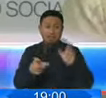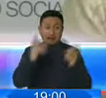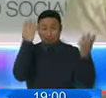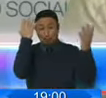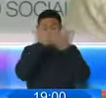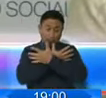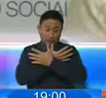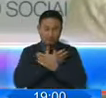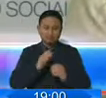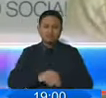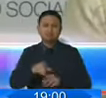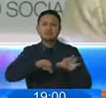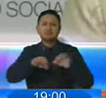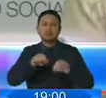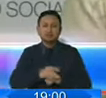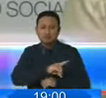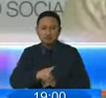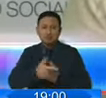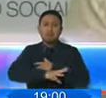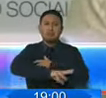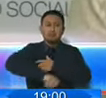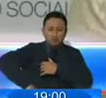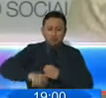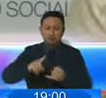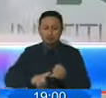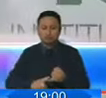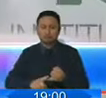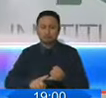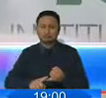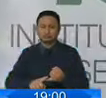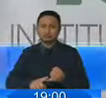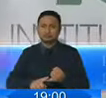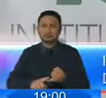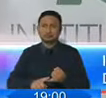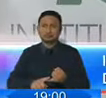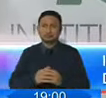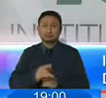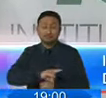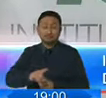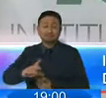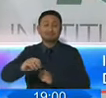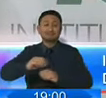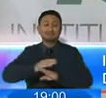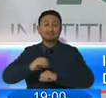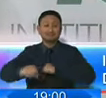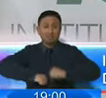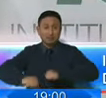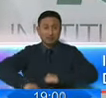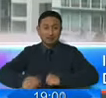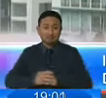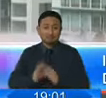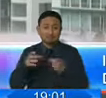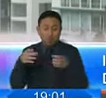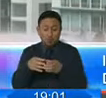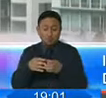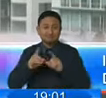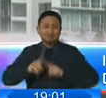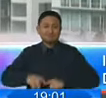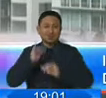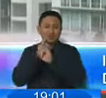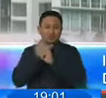ciudadanía, hablando de atraco, hablando de robo. Así defiende el trabajo efectuado por la Comisión Interinstitucional,